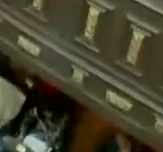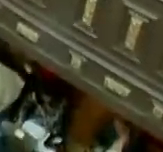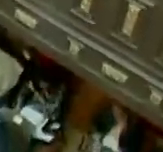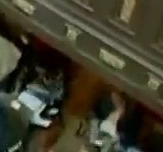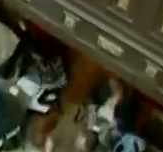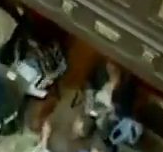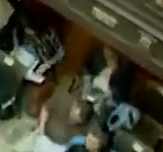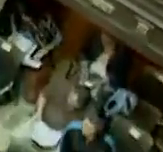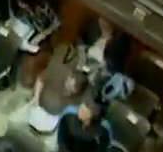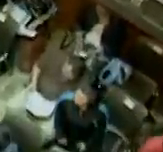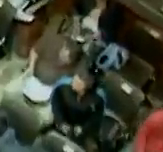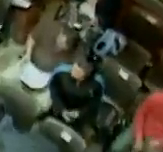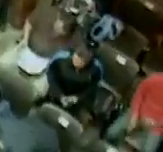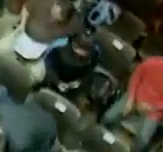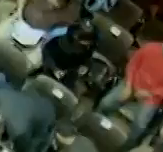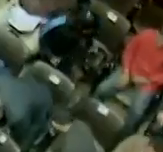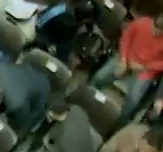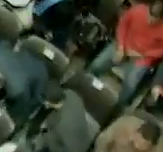Gracias, camarada